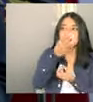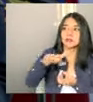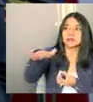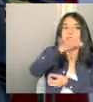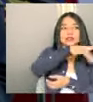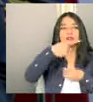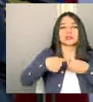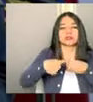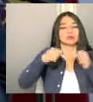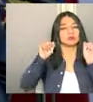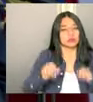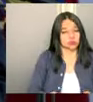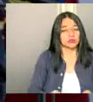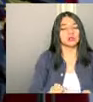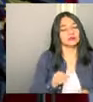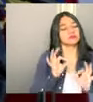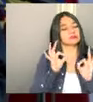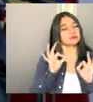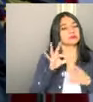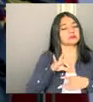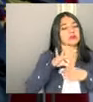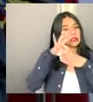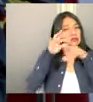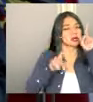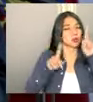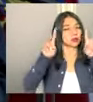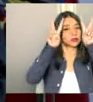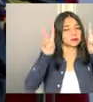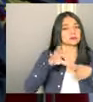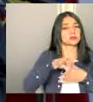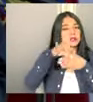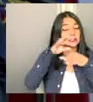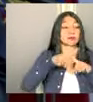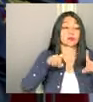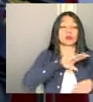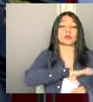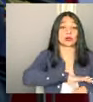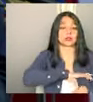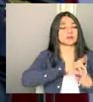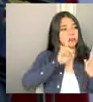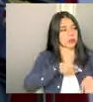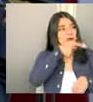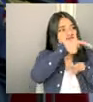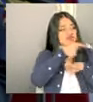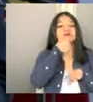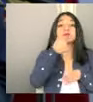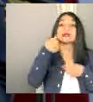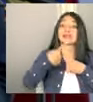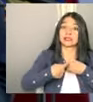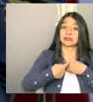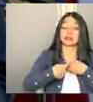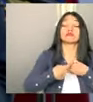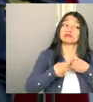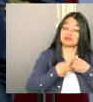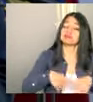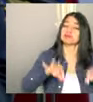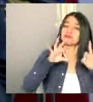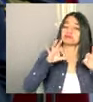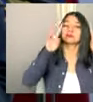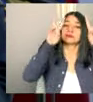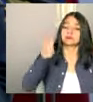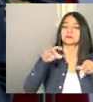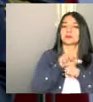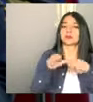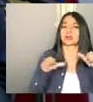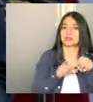y evidentemente los temas que queden pendientes. Y claro, el municipio también exigirá que miremos como quinto elemento los temas administrativos,